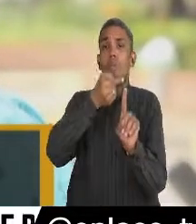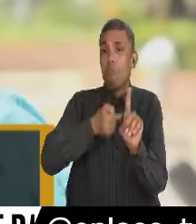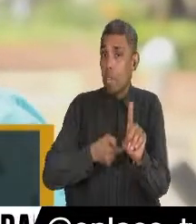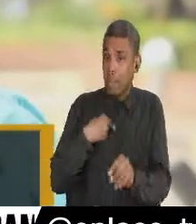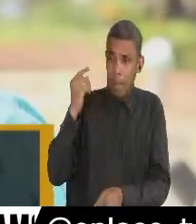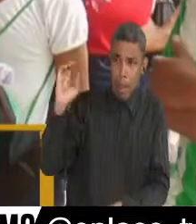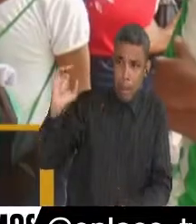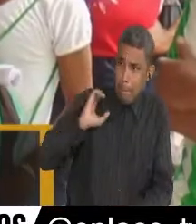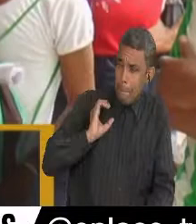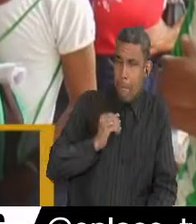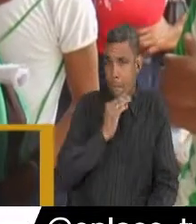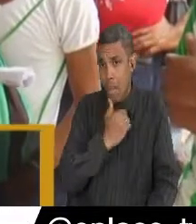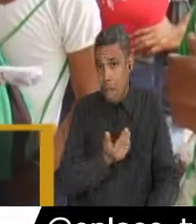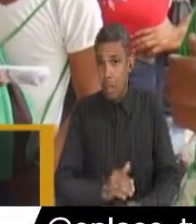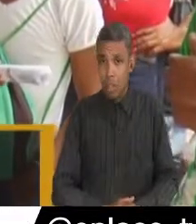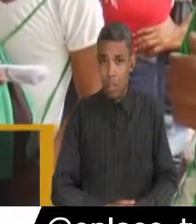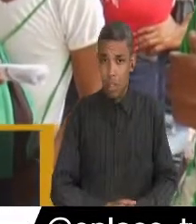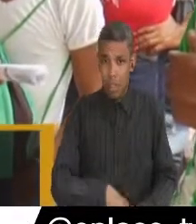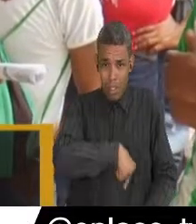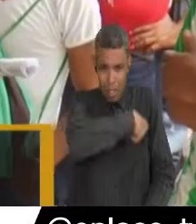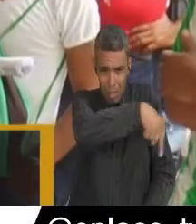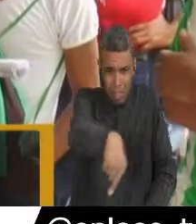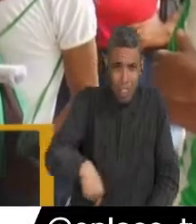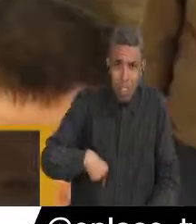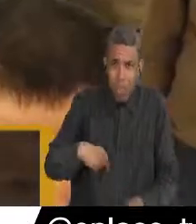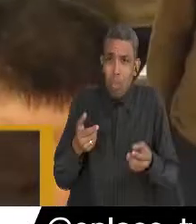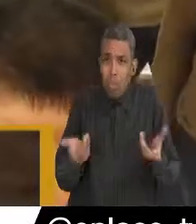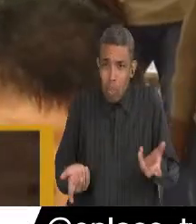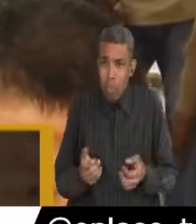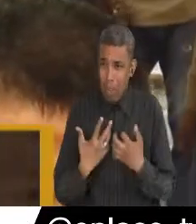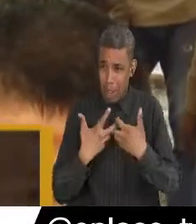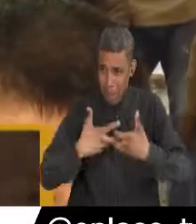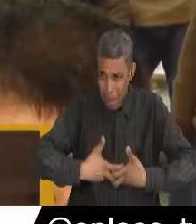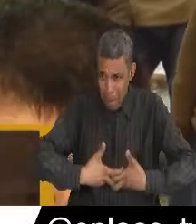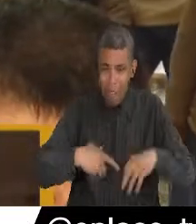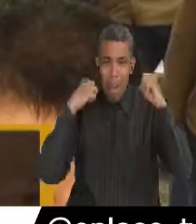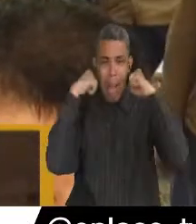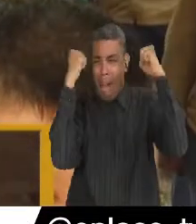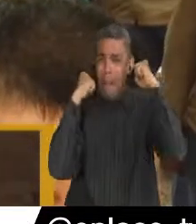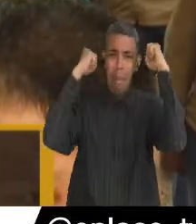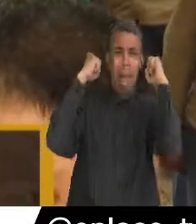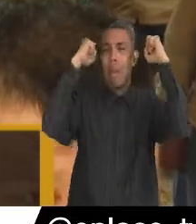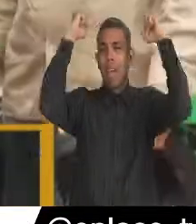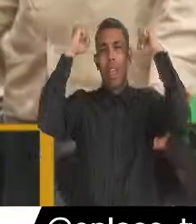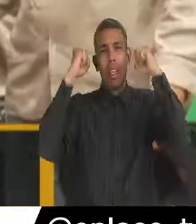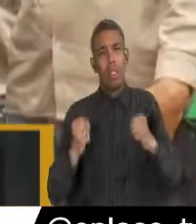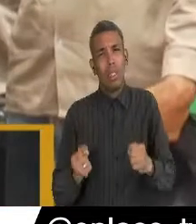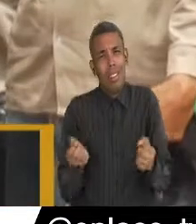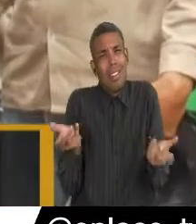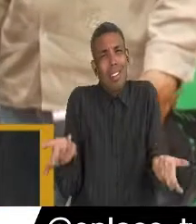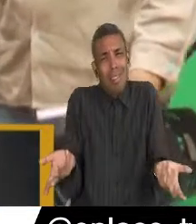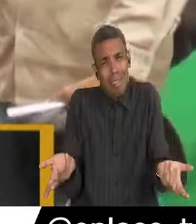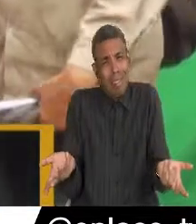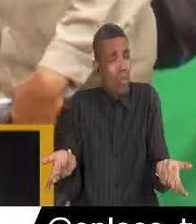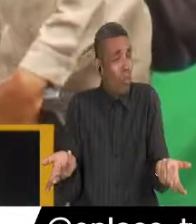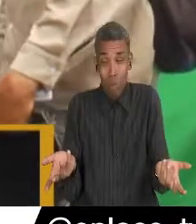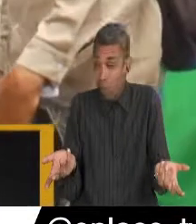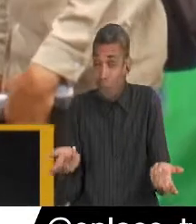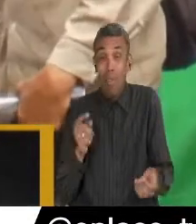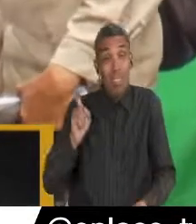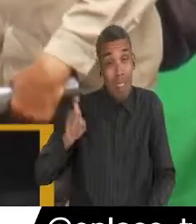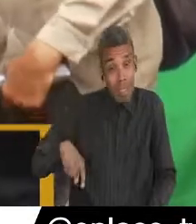es, no acabemos las empresas en Barranca Bermeja porque no hay empleo. Realmente en Barranca Bermeja no hay empleo. Cuando a mí